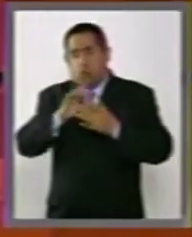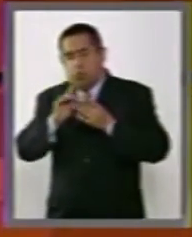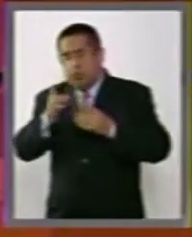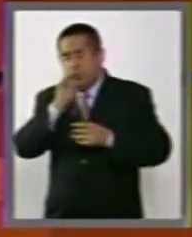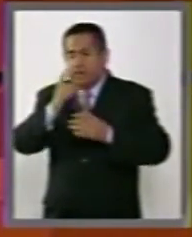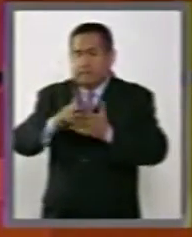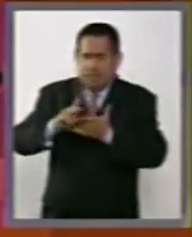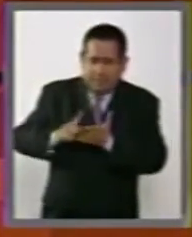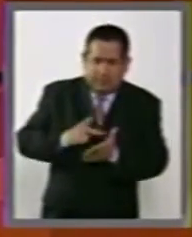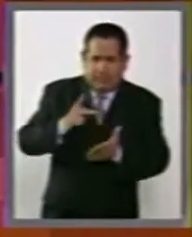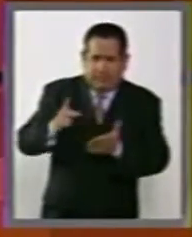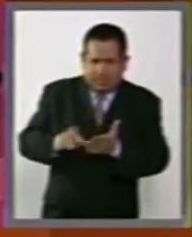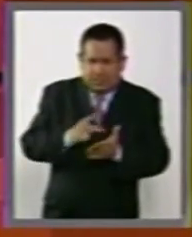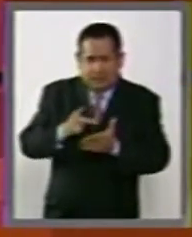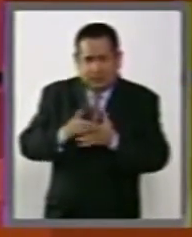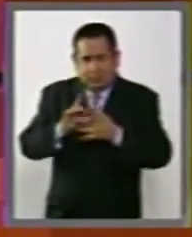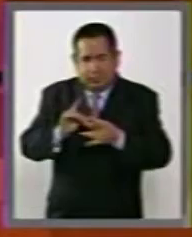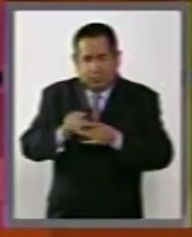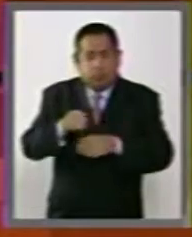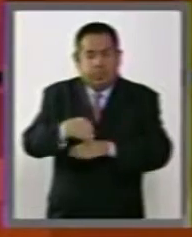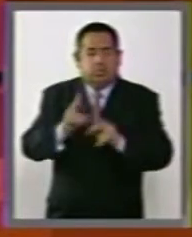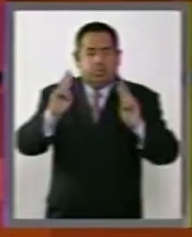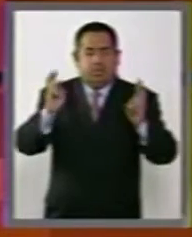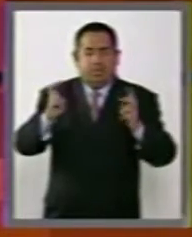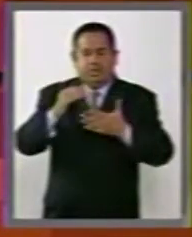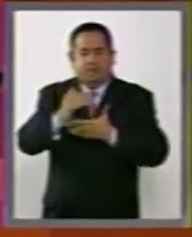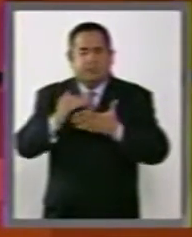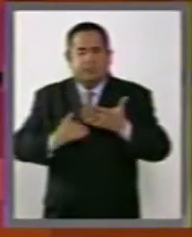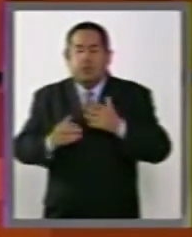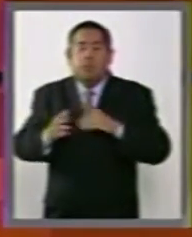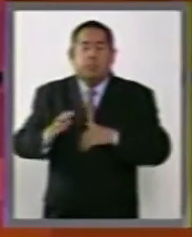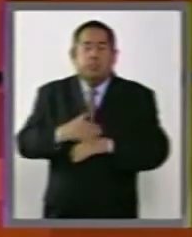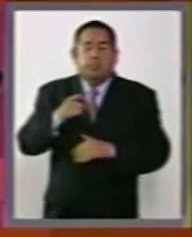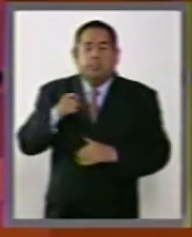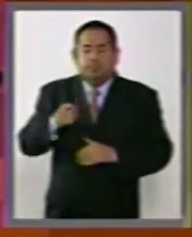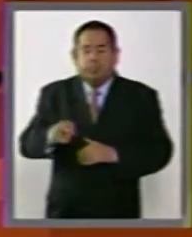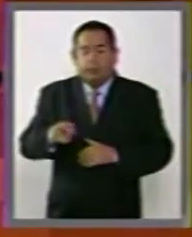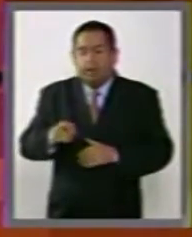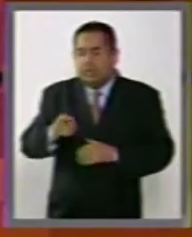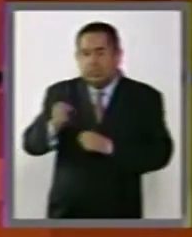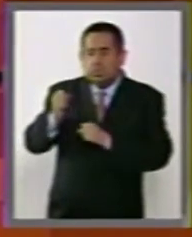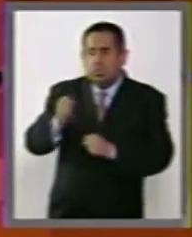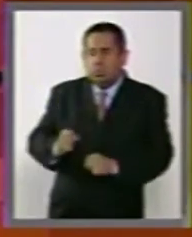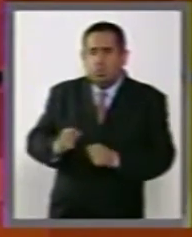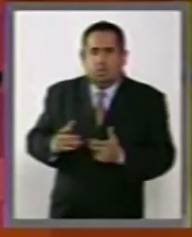es reiterativo en esos temas, porque sin duda que